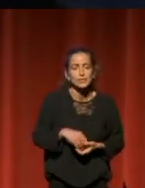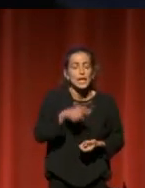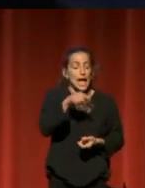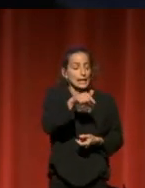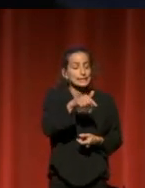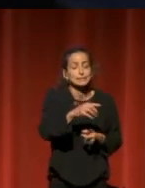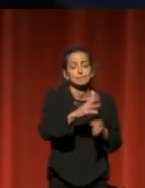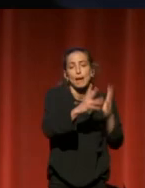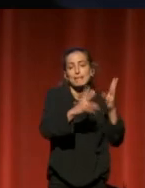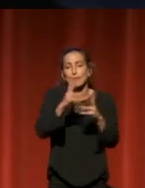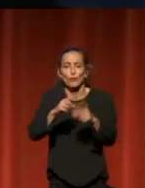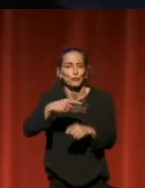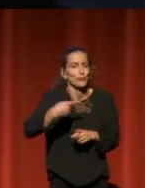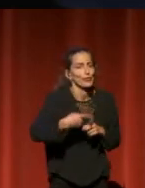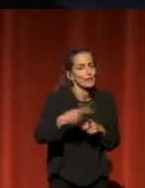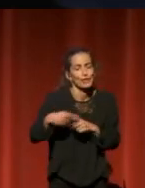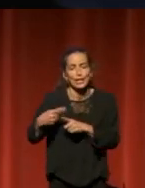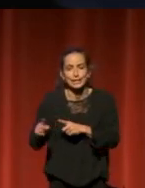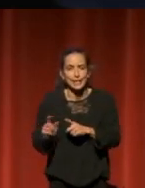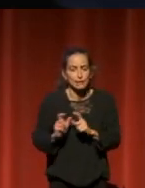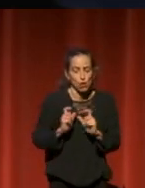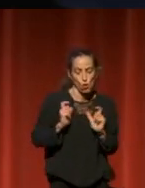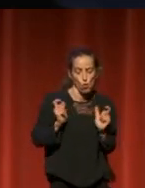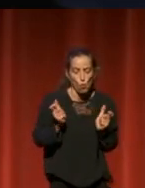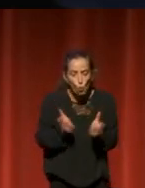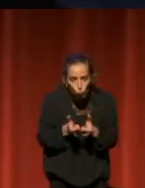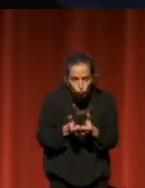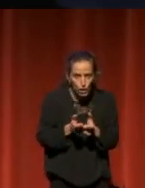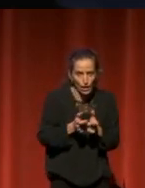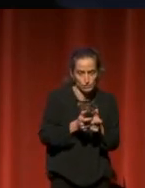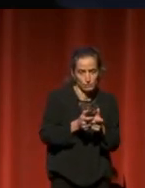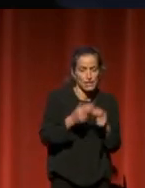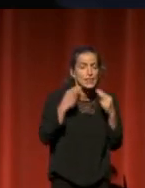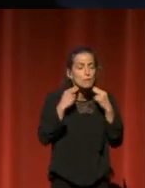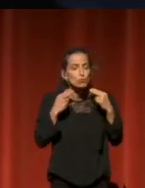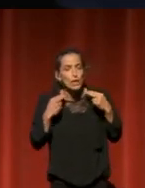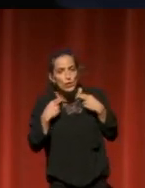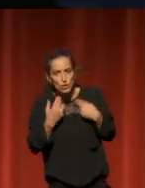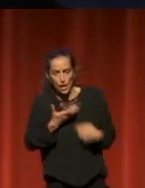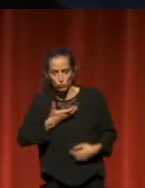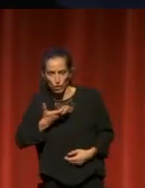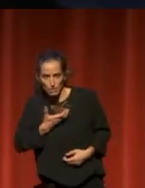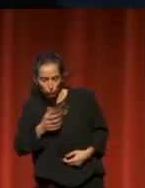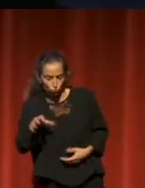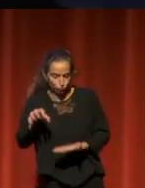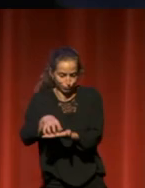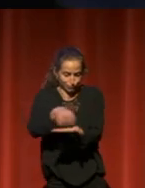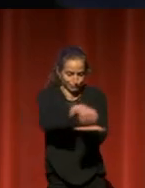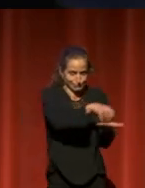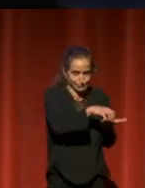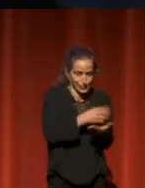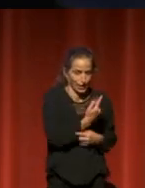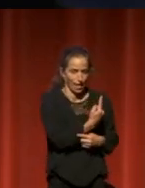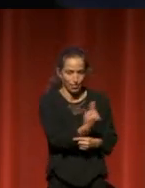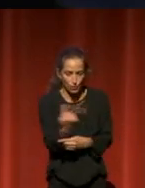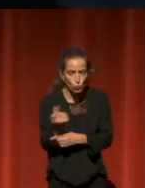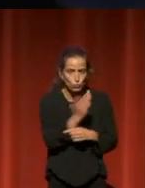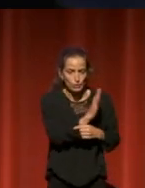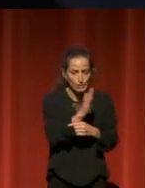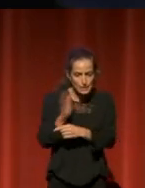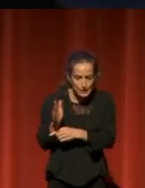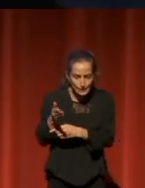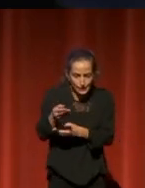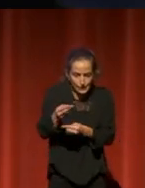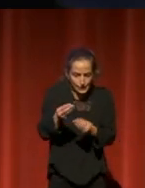caso representadas por la Junta, por las diputaciones y por los ayuntamientos. Yo creo que ahí además la misión de